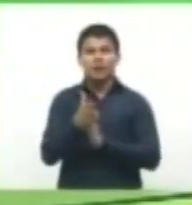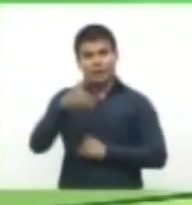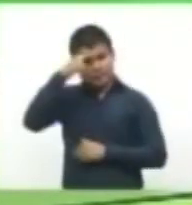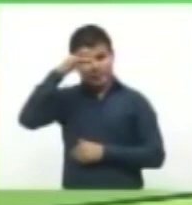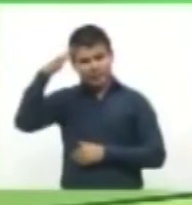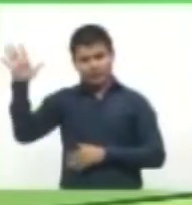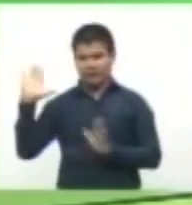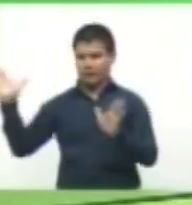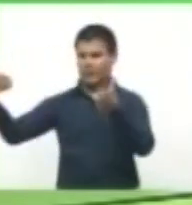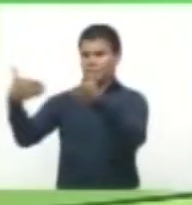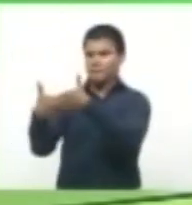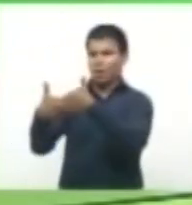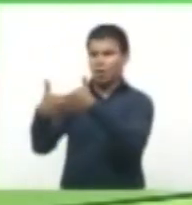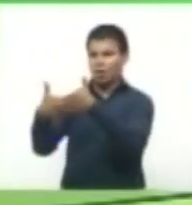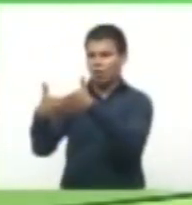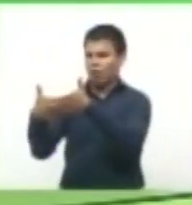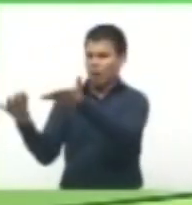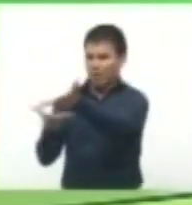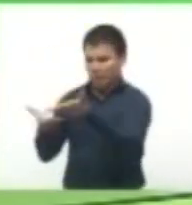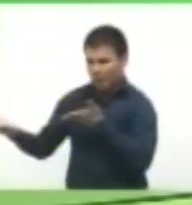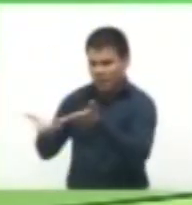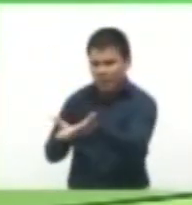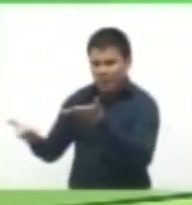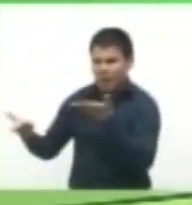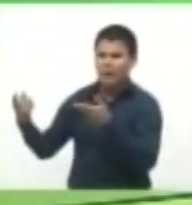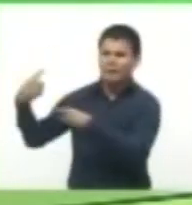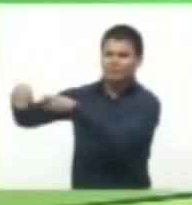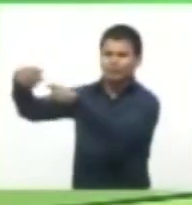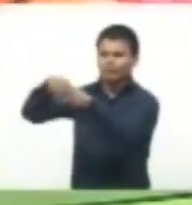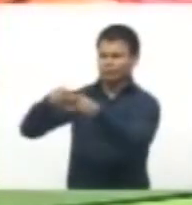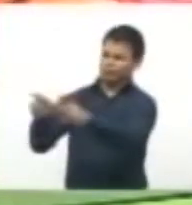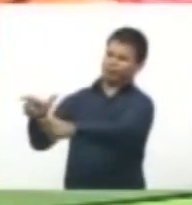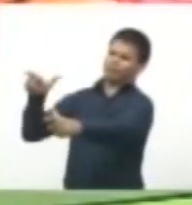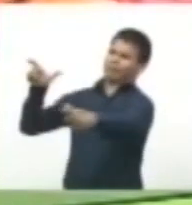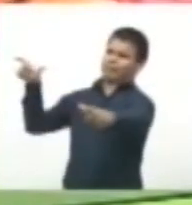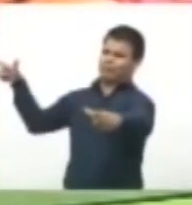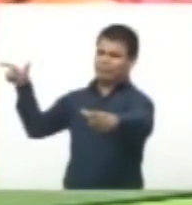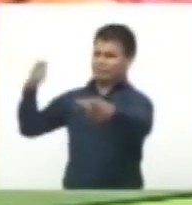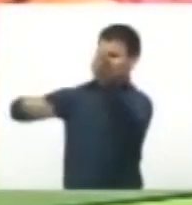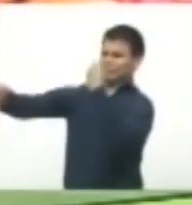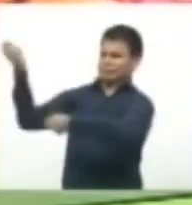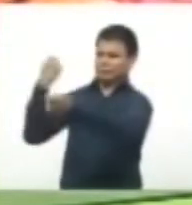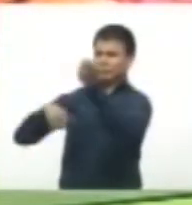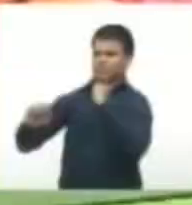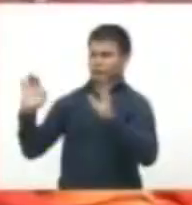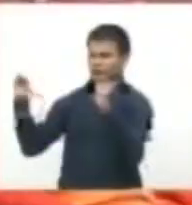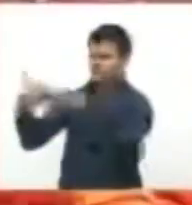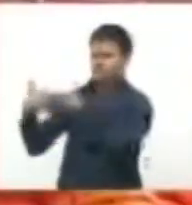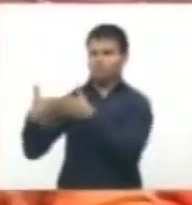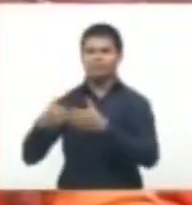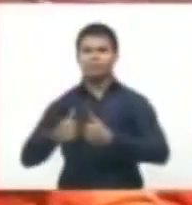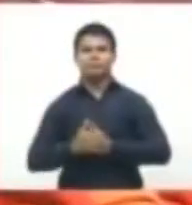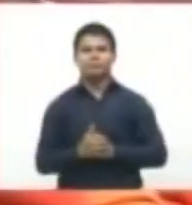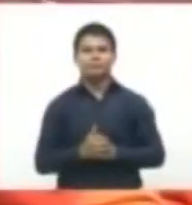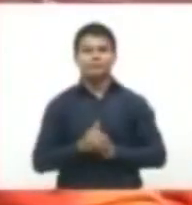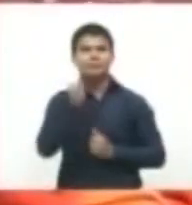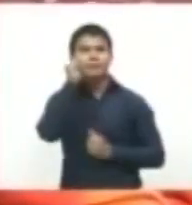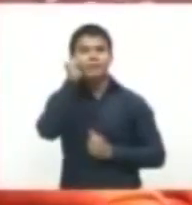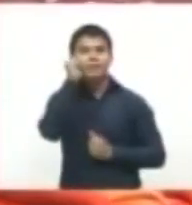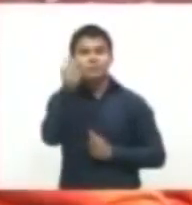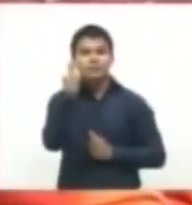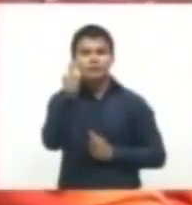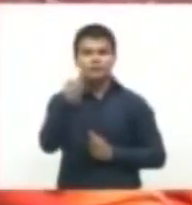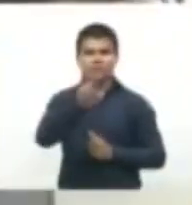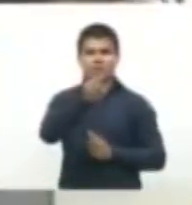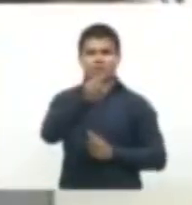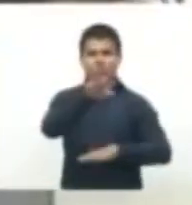busca disminuir el alto grado de contaminación en el principal centro de abastos del distrito. Aquí está el informe. Mañana a partir de las 2